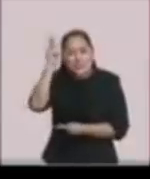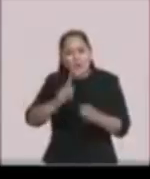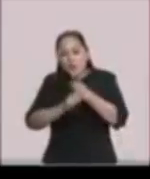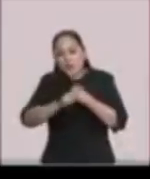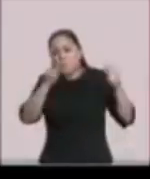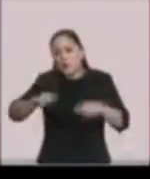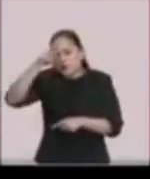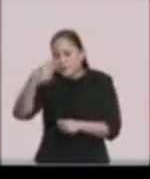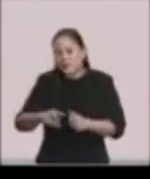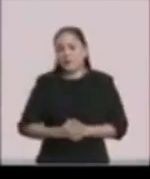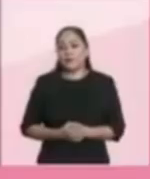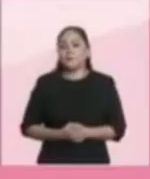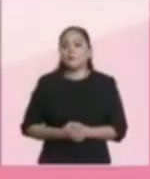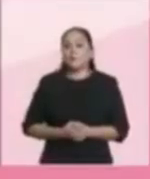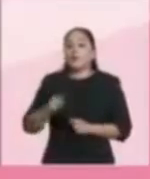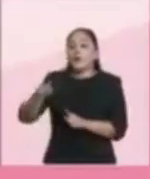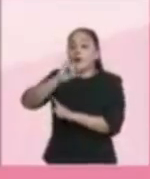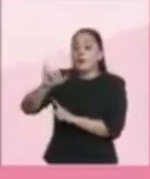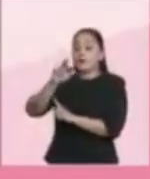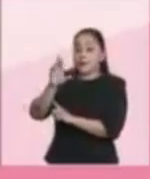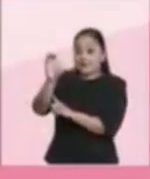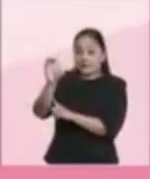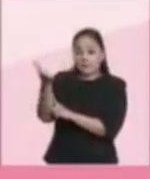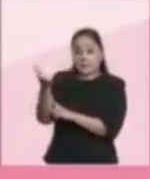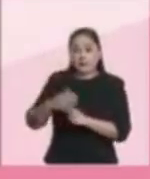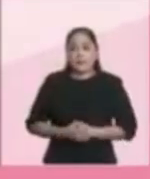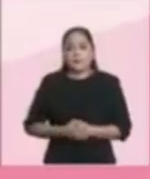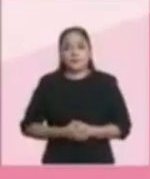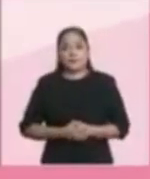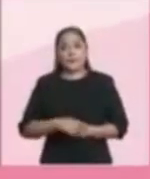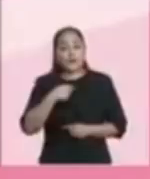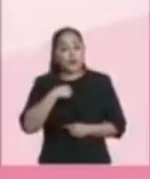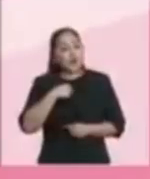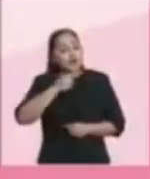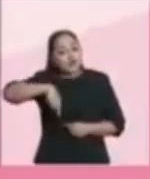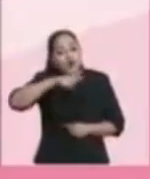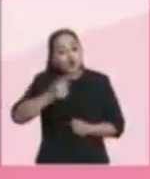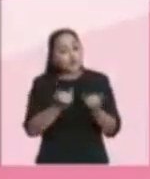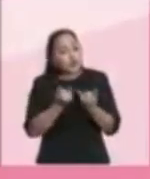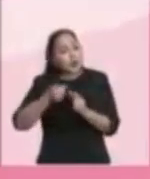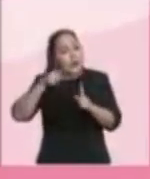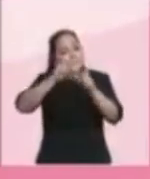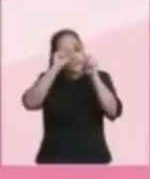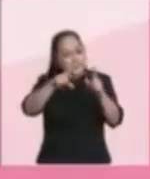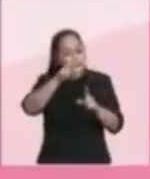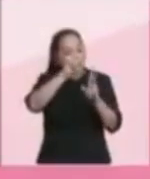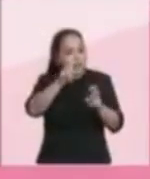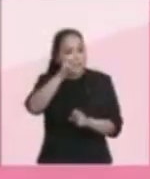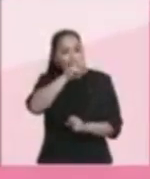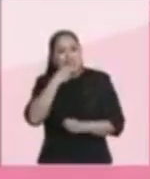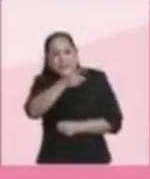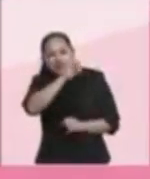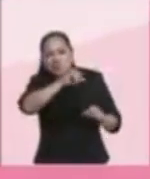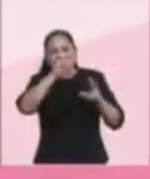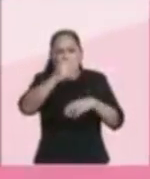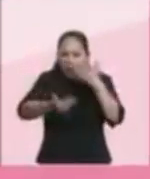Jaime Rodríguez Calderón. Nomás hacer una pregunta. Andrés, te hemos estado diciendo ahorita todo lo de la amnistía. Pues ya di si sí o si no. Si